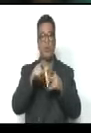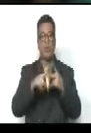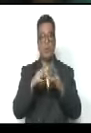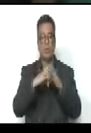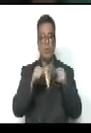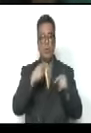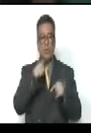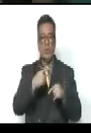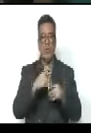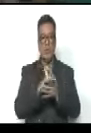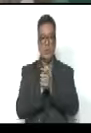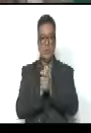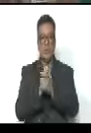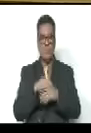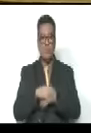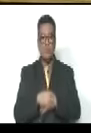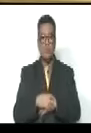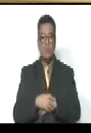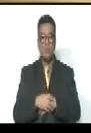todo, camarada.